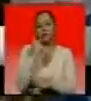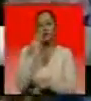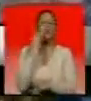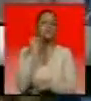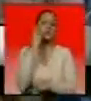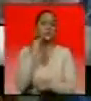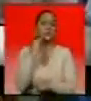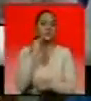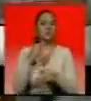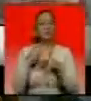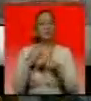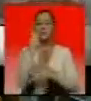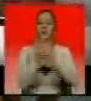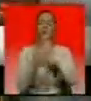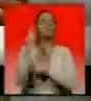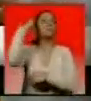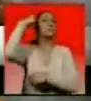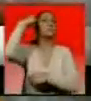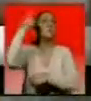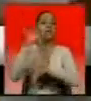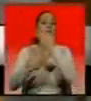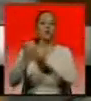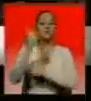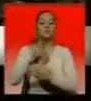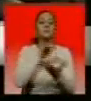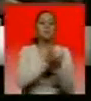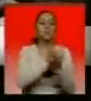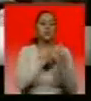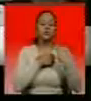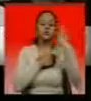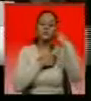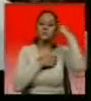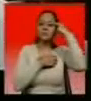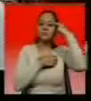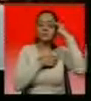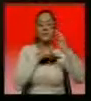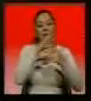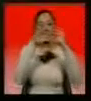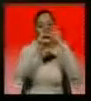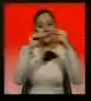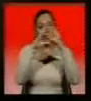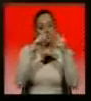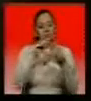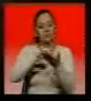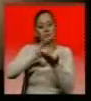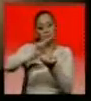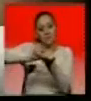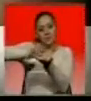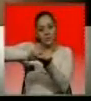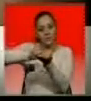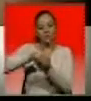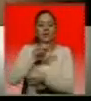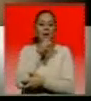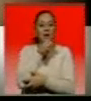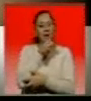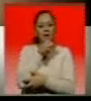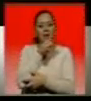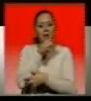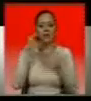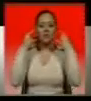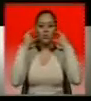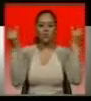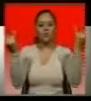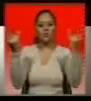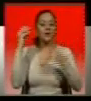me inspiré en mis hijos, me inspiré en mi esposa. Los textos literarios fueron impresos y locutados para ser transmitidos